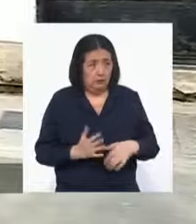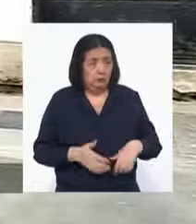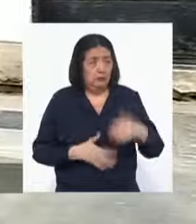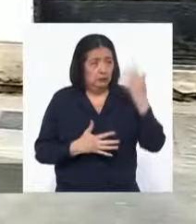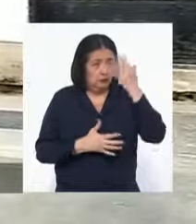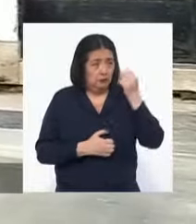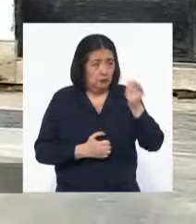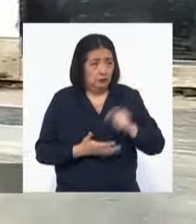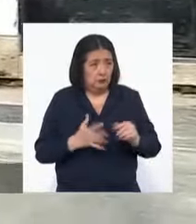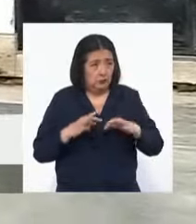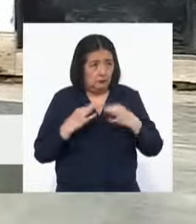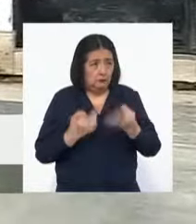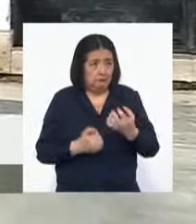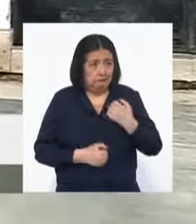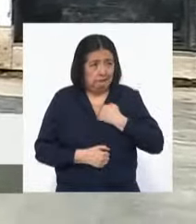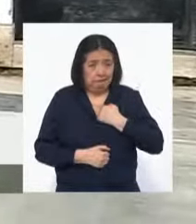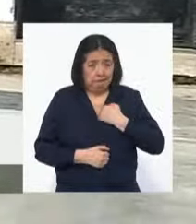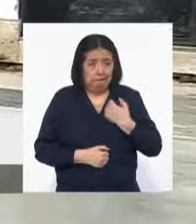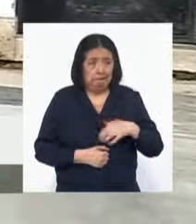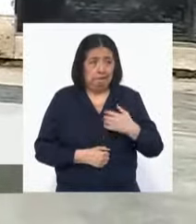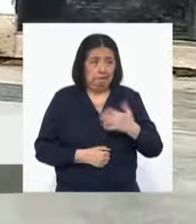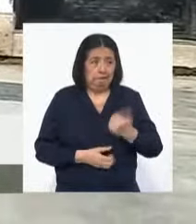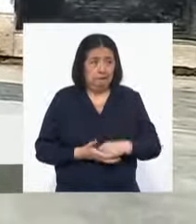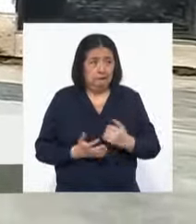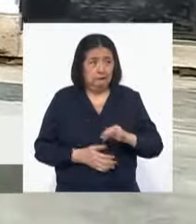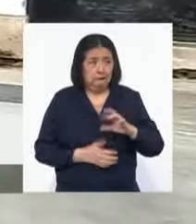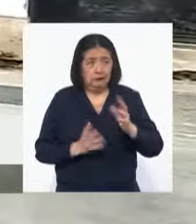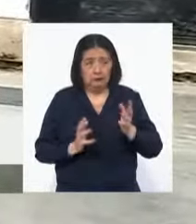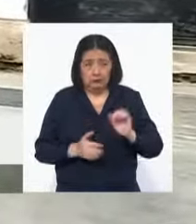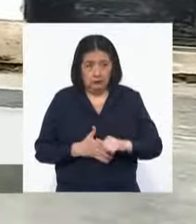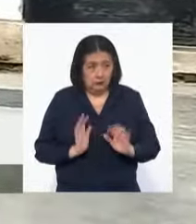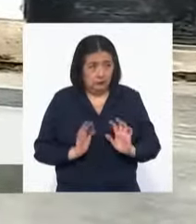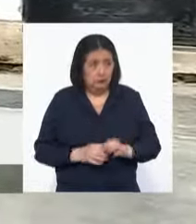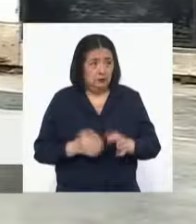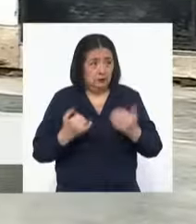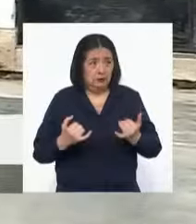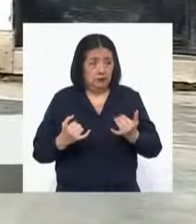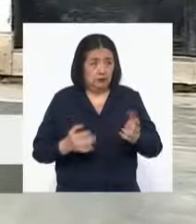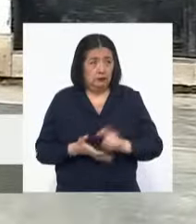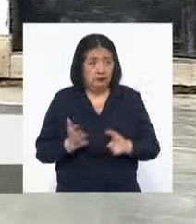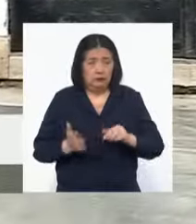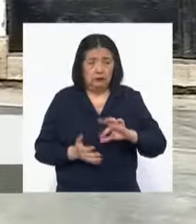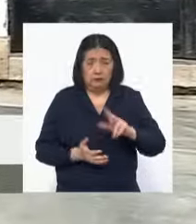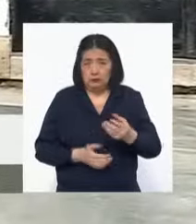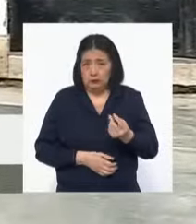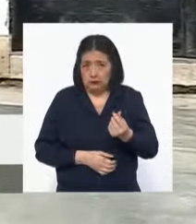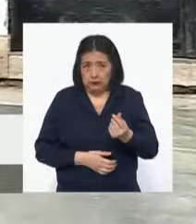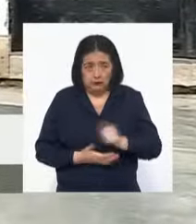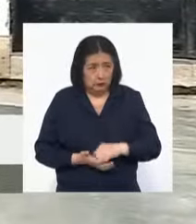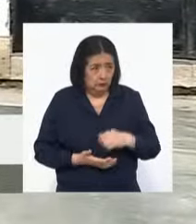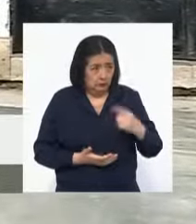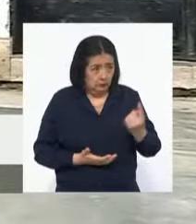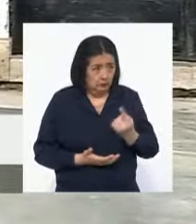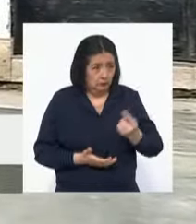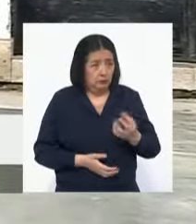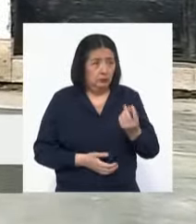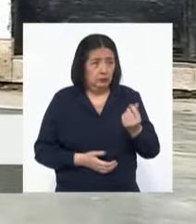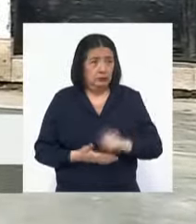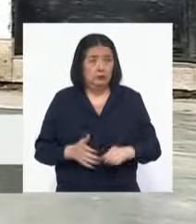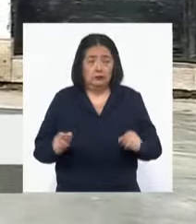de Porres con una familia que lamentablemente ha sido víctima de los delincuentes, de los ladrones. En este caso les han robado dinero y no solo contentos con eso,